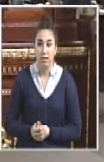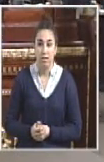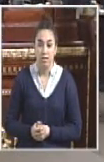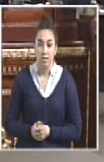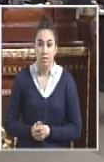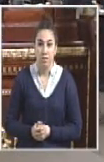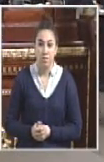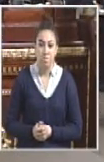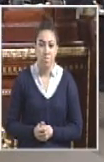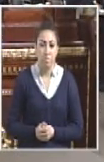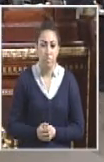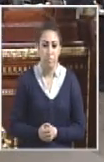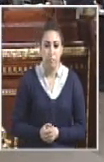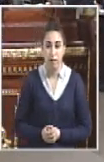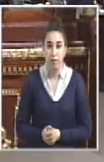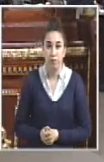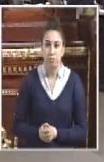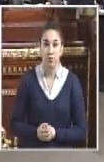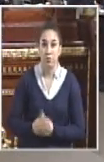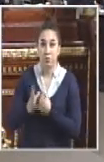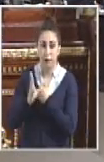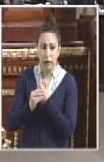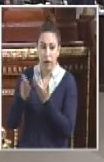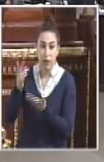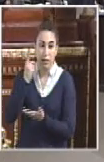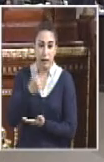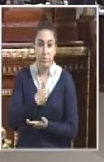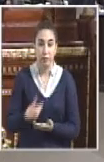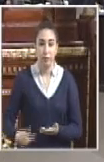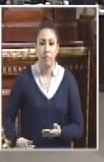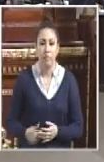Gracias. Con el permiso de la presidencia.